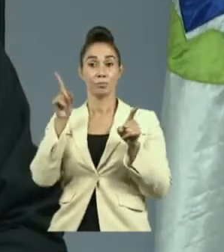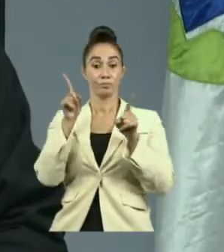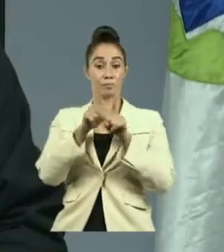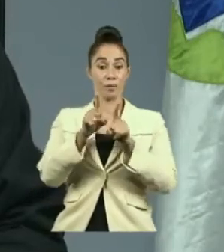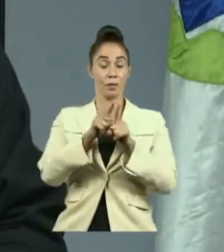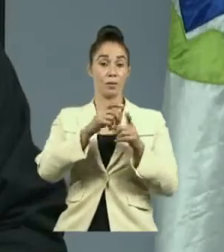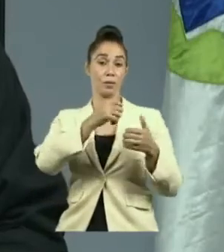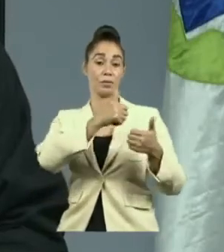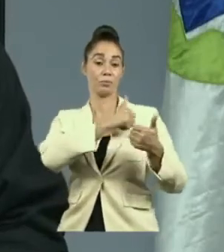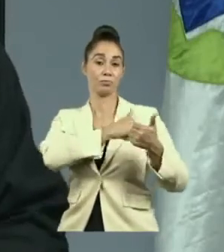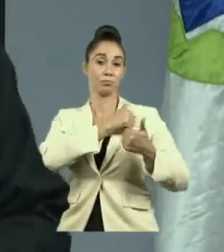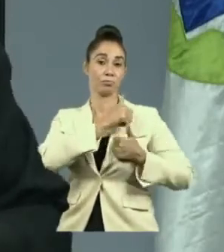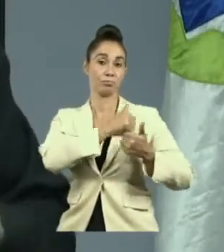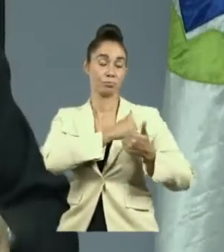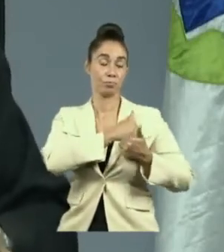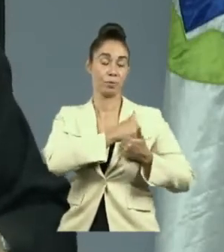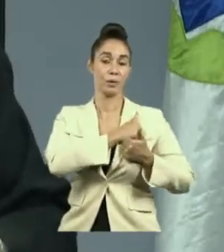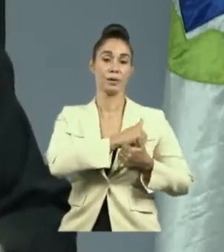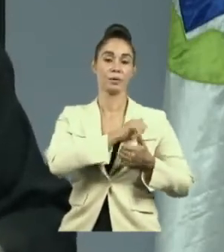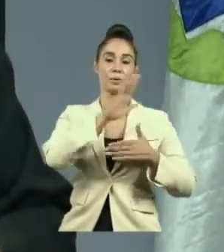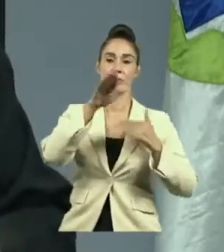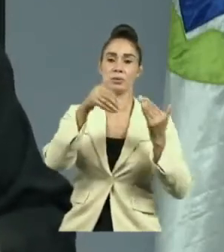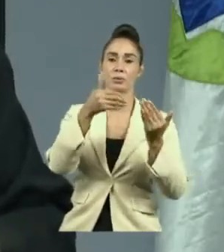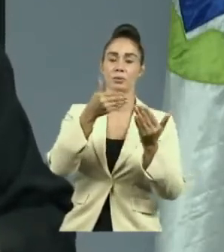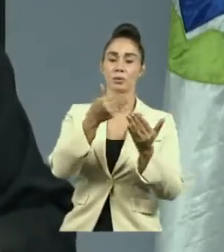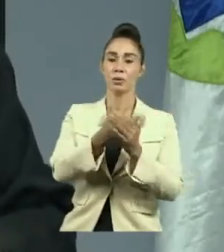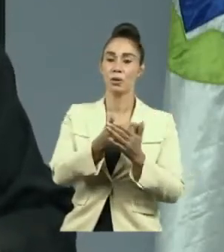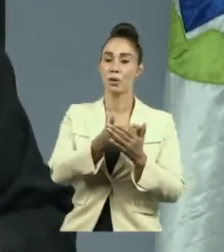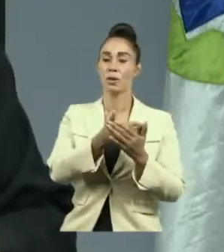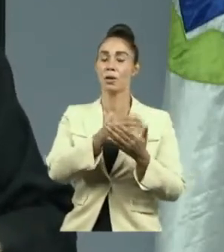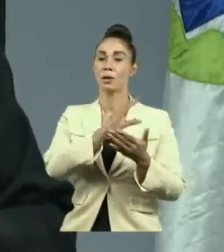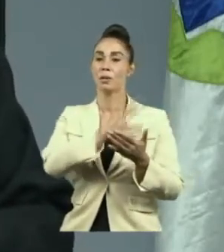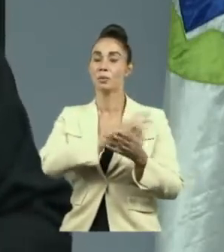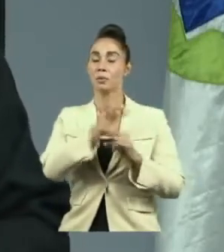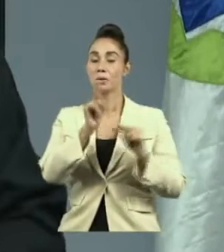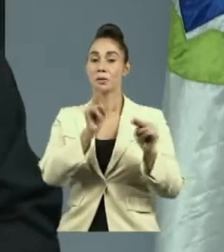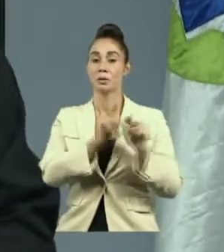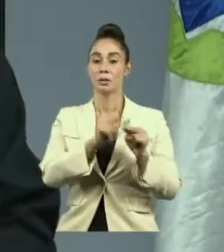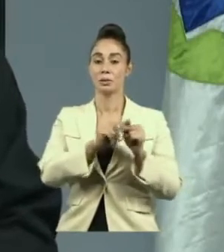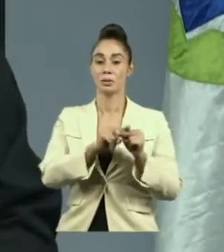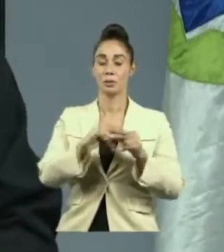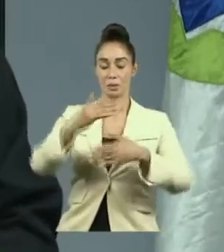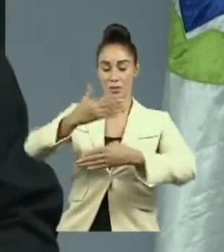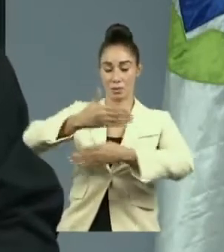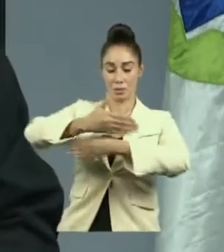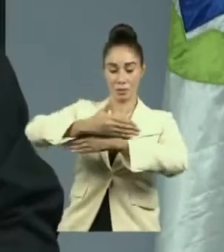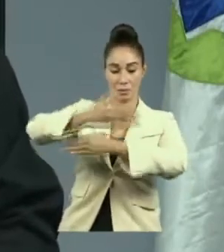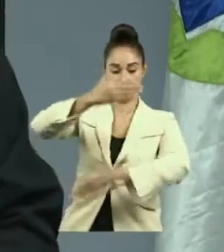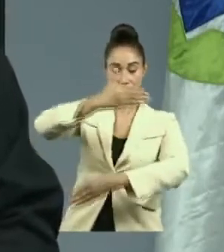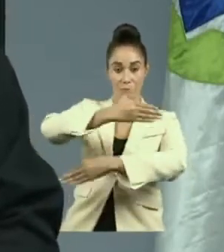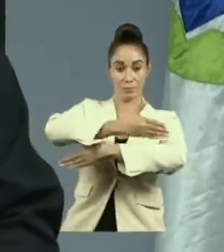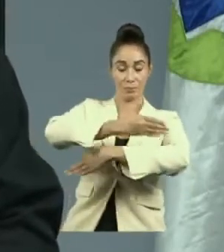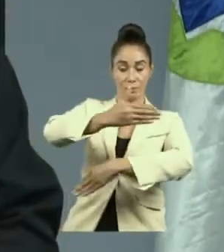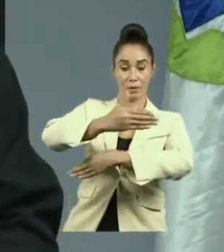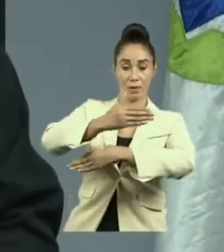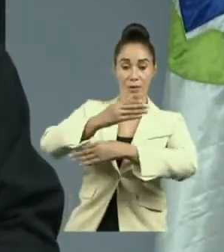armadas y todo el sistema de defensa nacional pues tener una